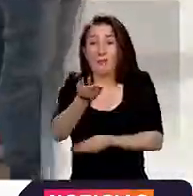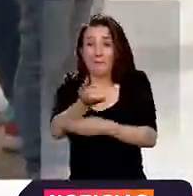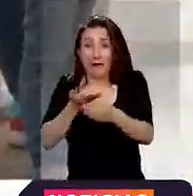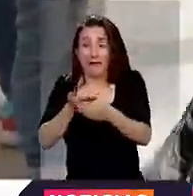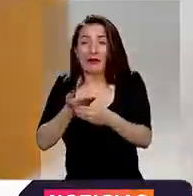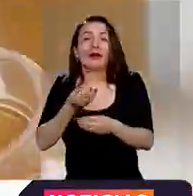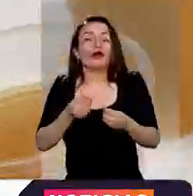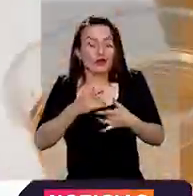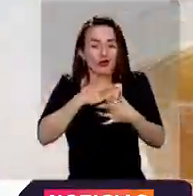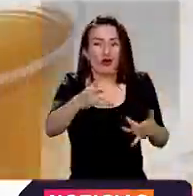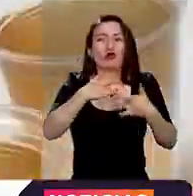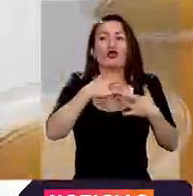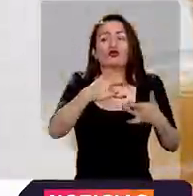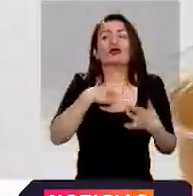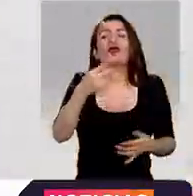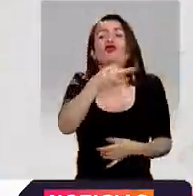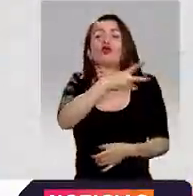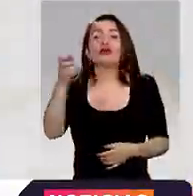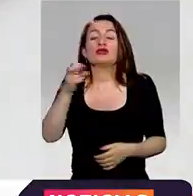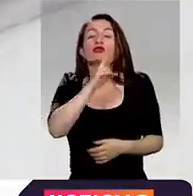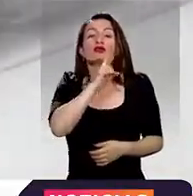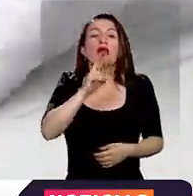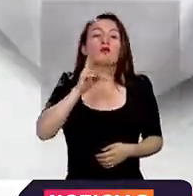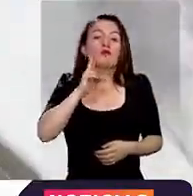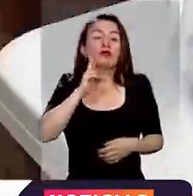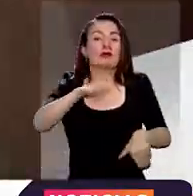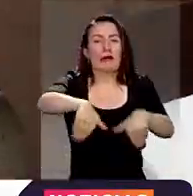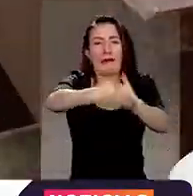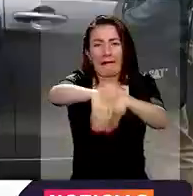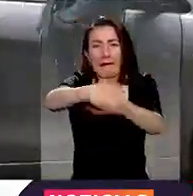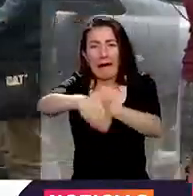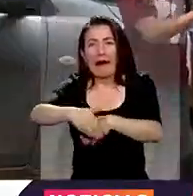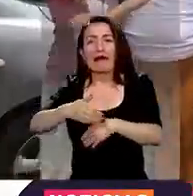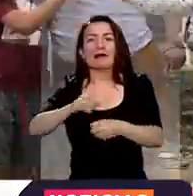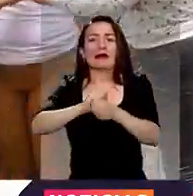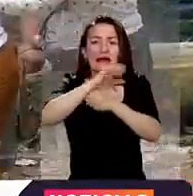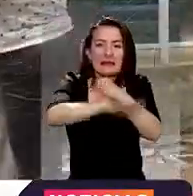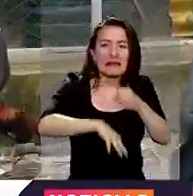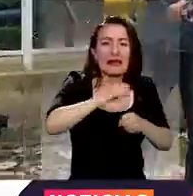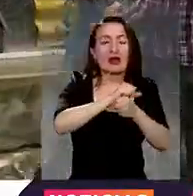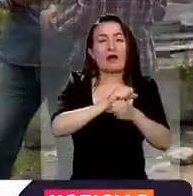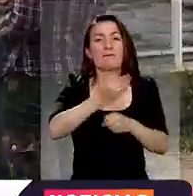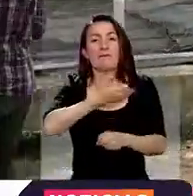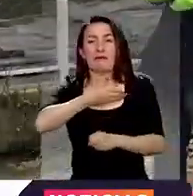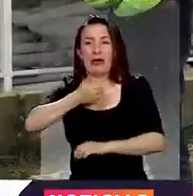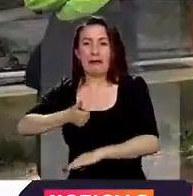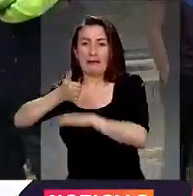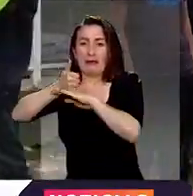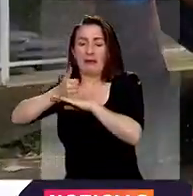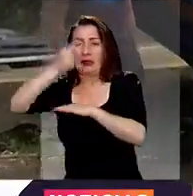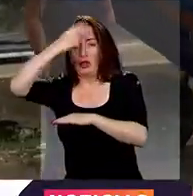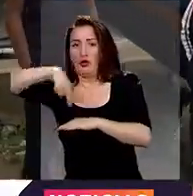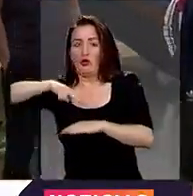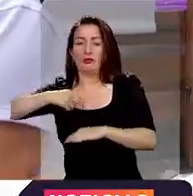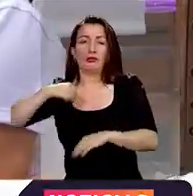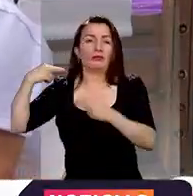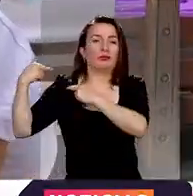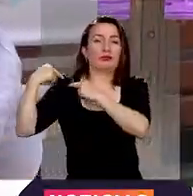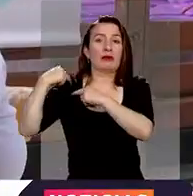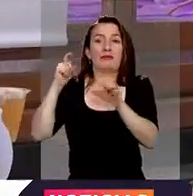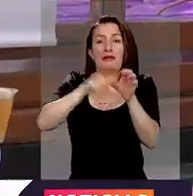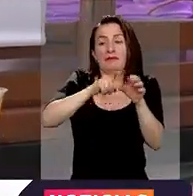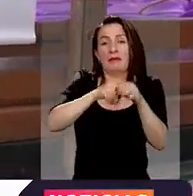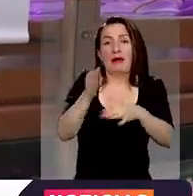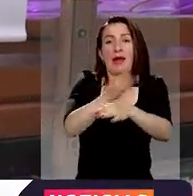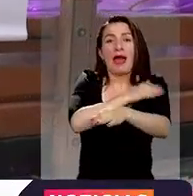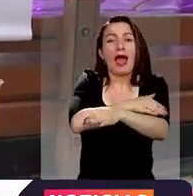jornada de donación de 200 almuerzos a habitantes de calle, recicladores y madres cabeza de familia que se inscribieron previamente